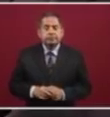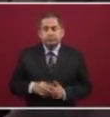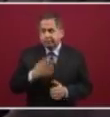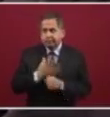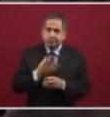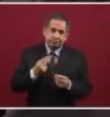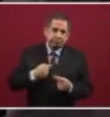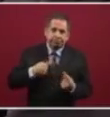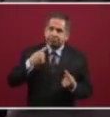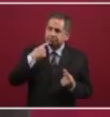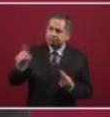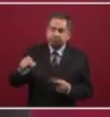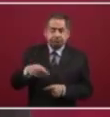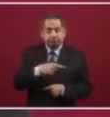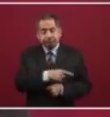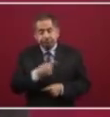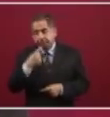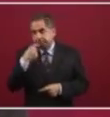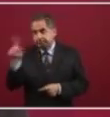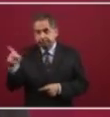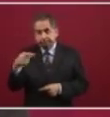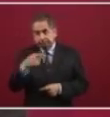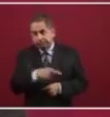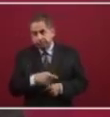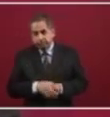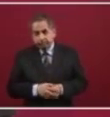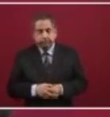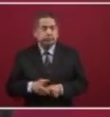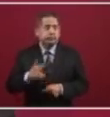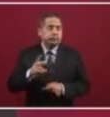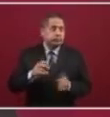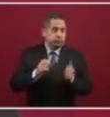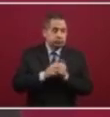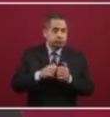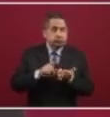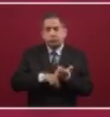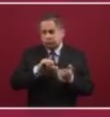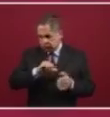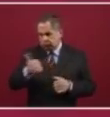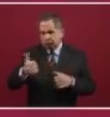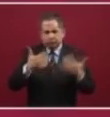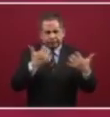demandas en Pemex y con otras empresas.